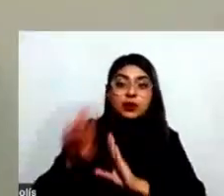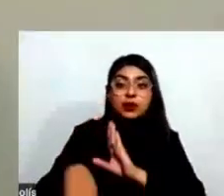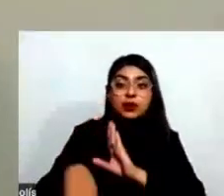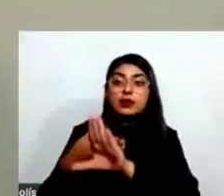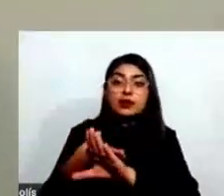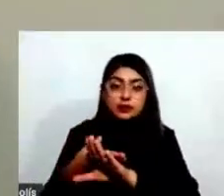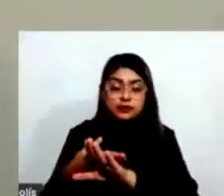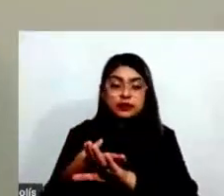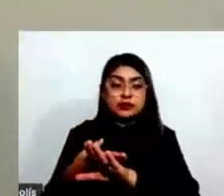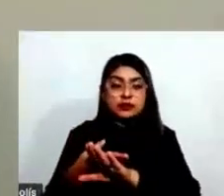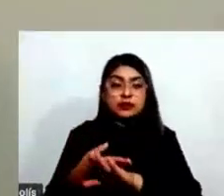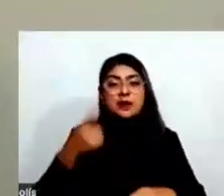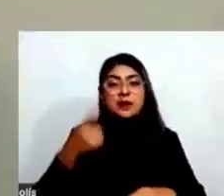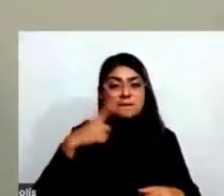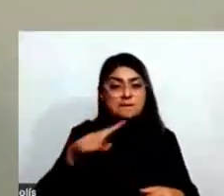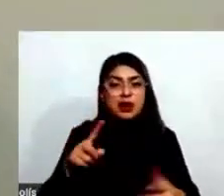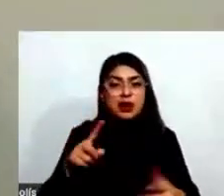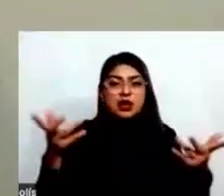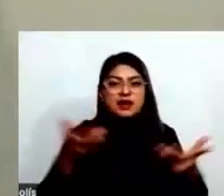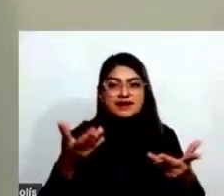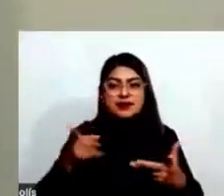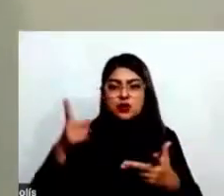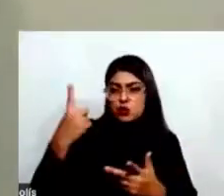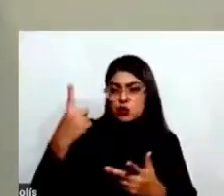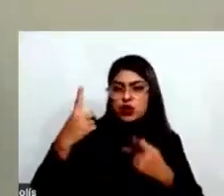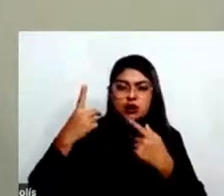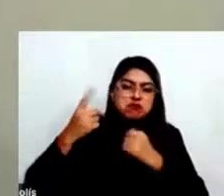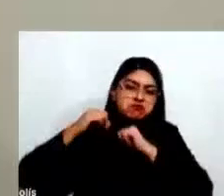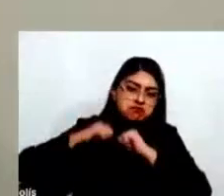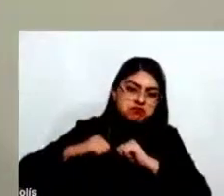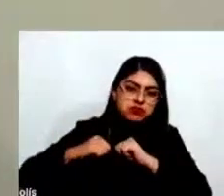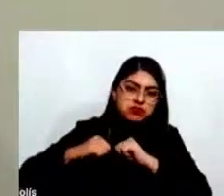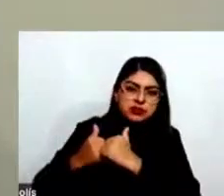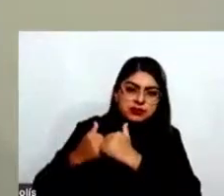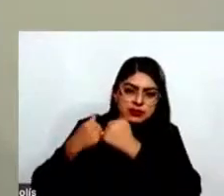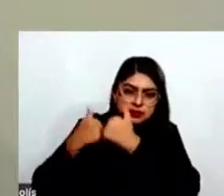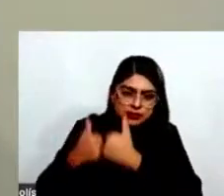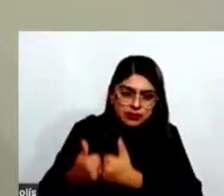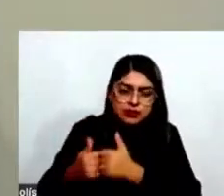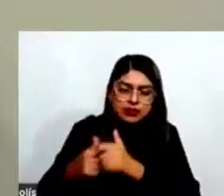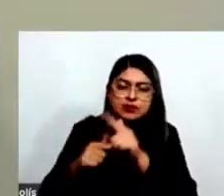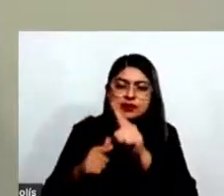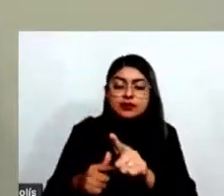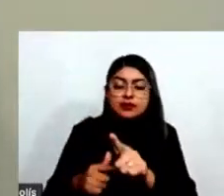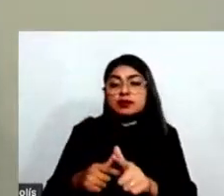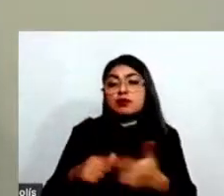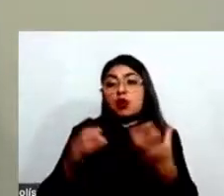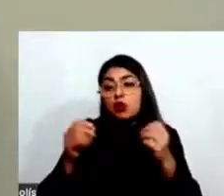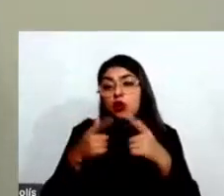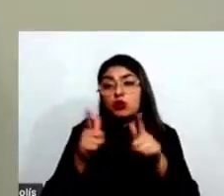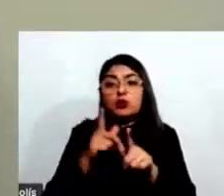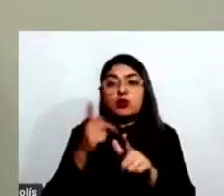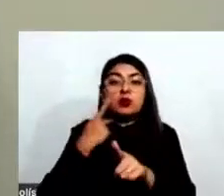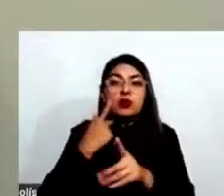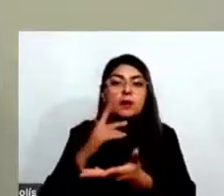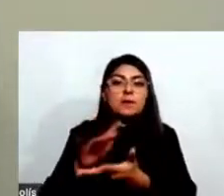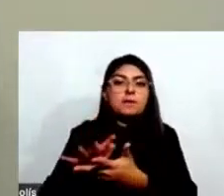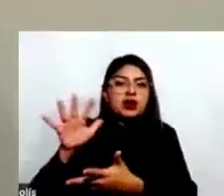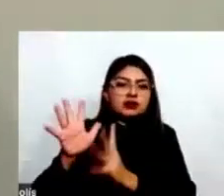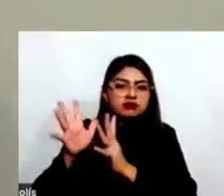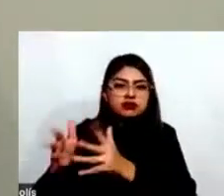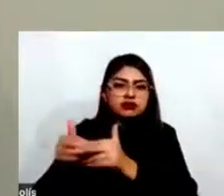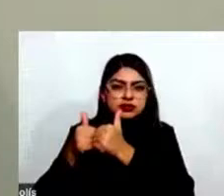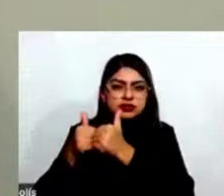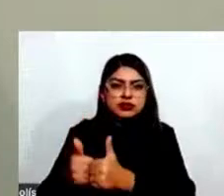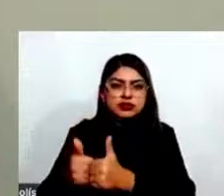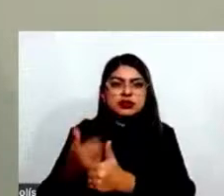la hegemonía de determinada orientación política o ideológica, situación que no solamente incide directamente